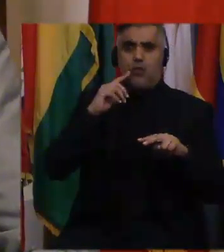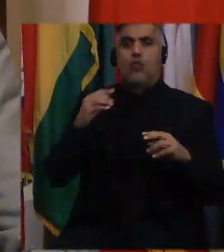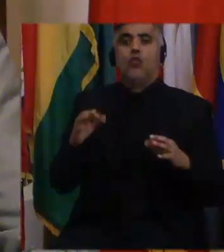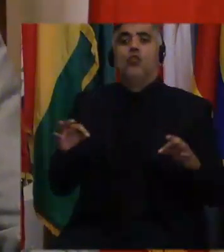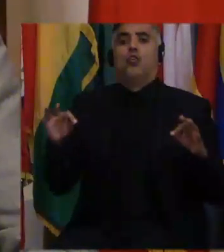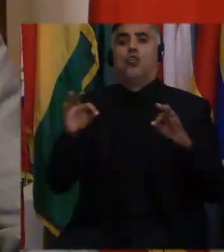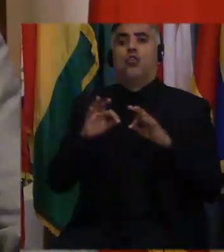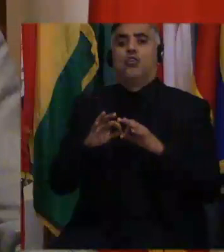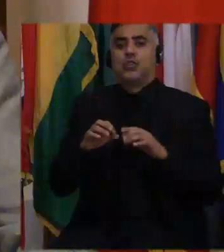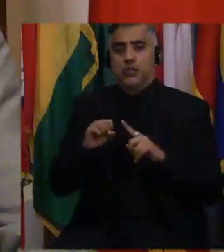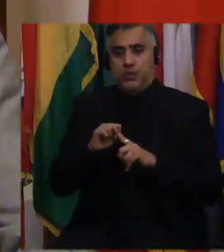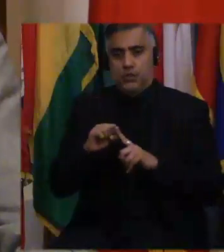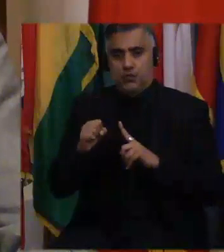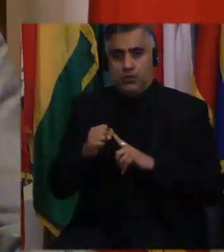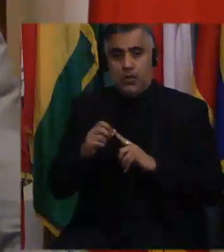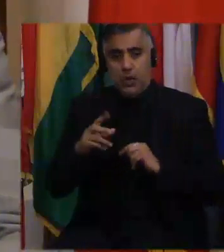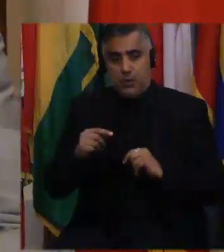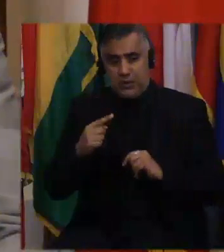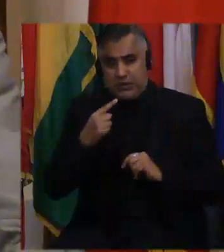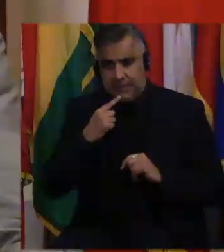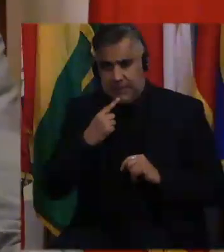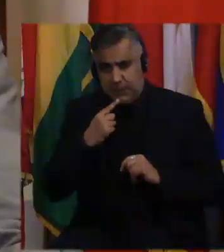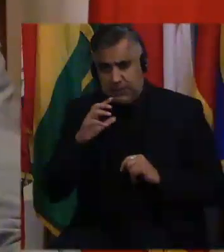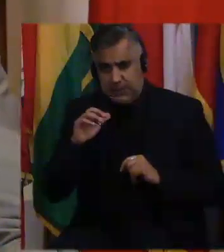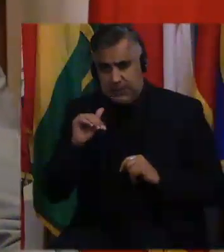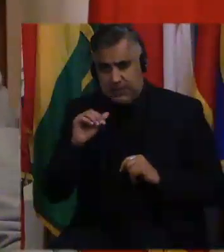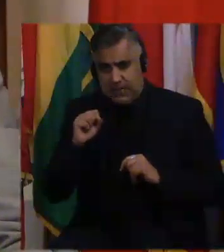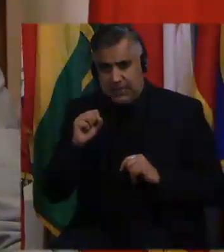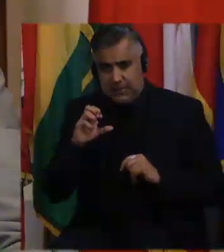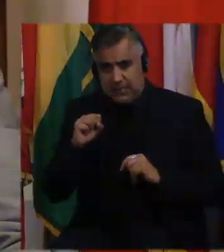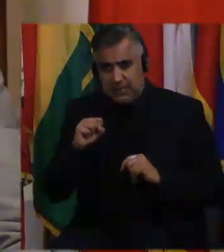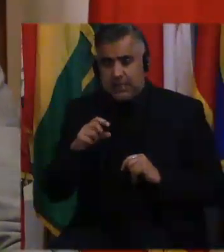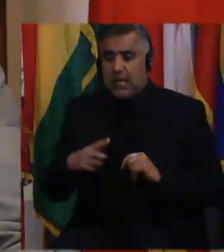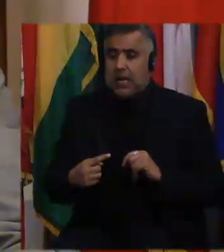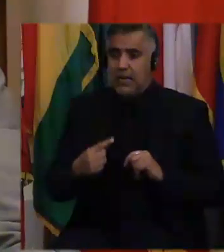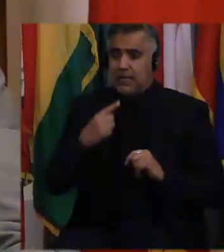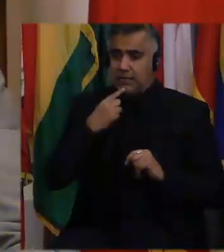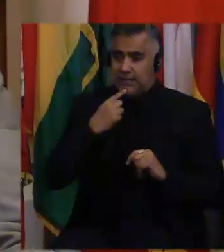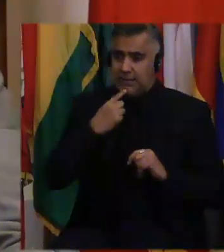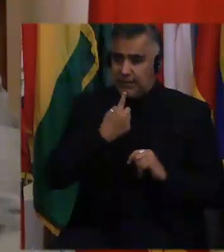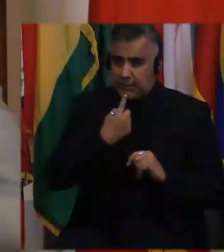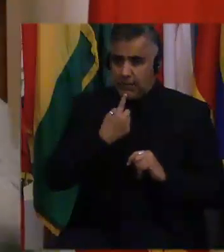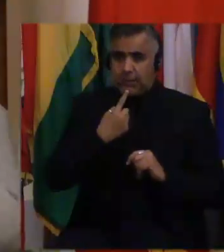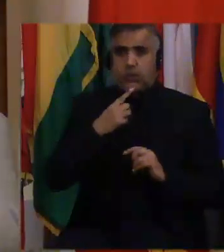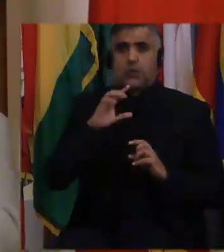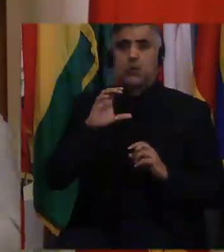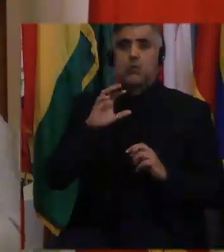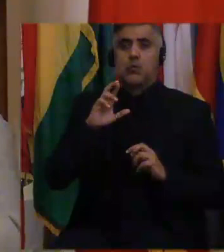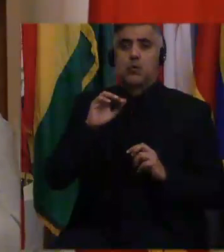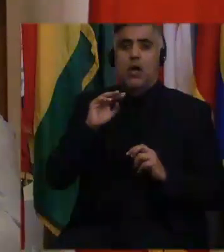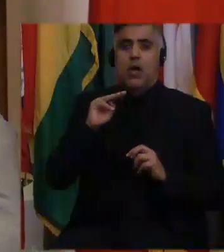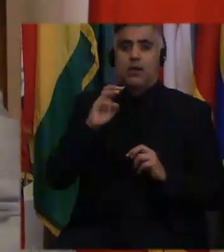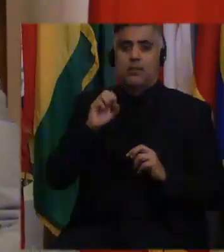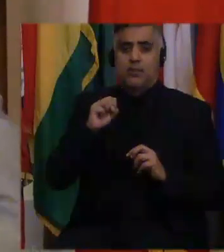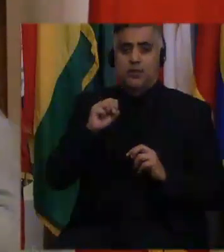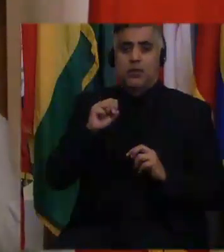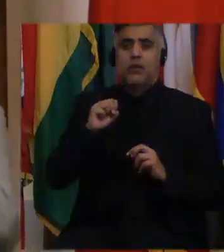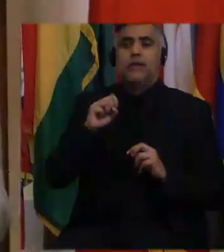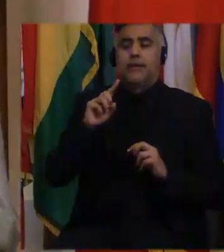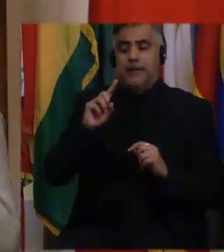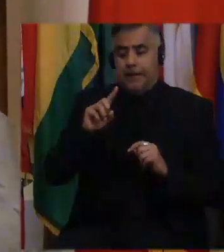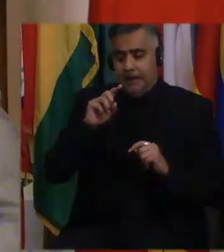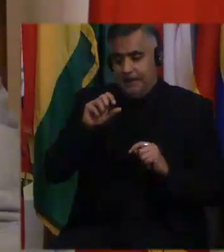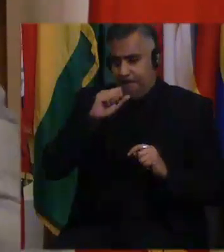mucha gravedad, para evitar exactamente daños graves. Muchas veces la Comisión otorga una medida cautelar con